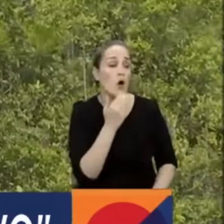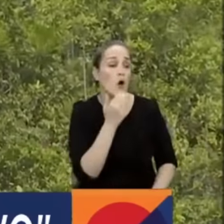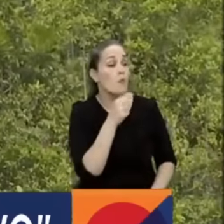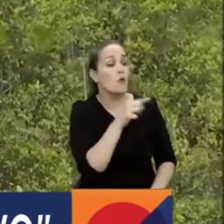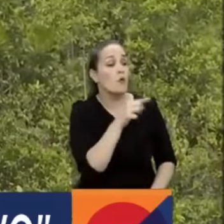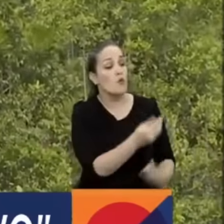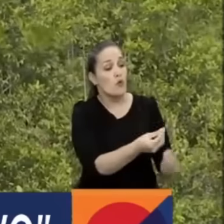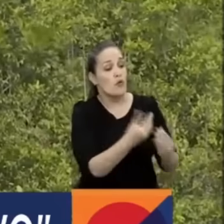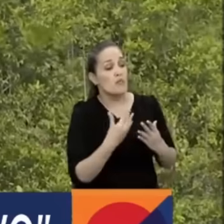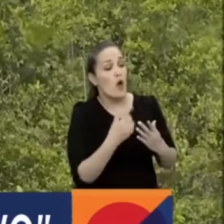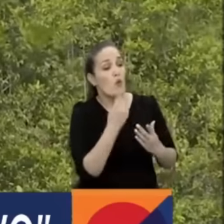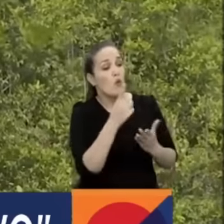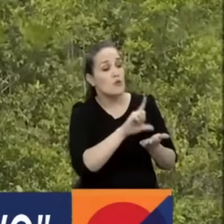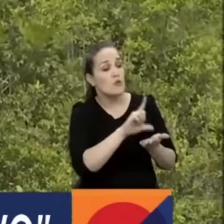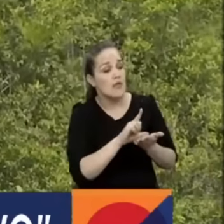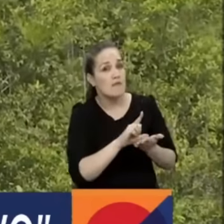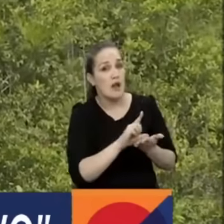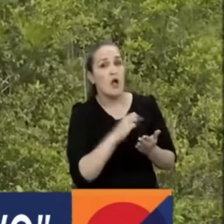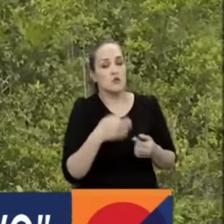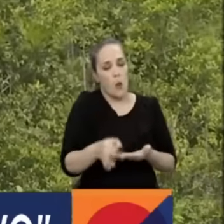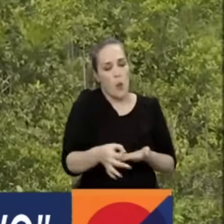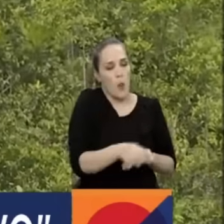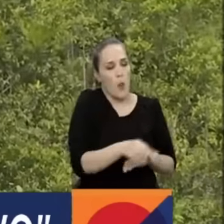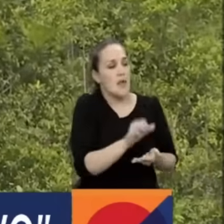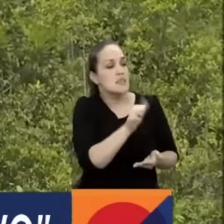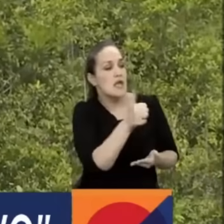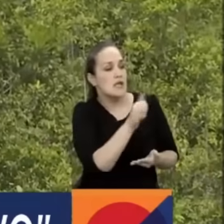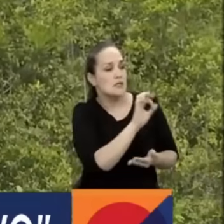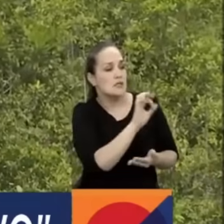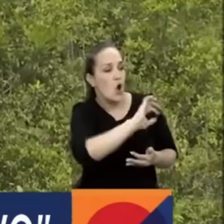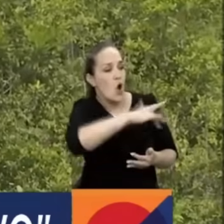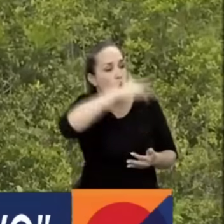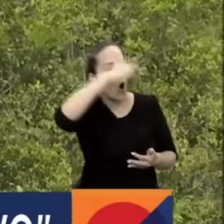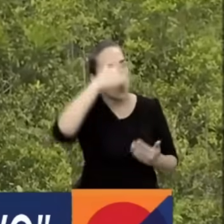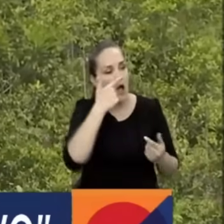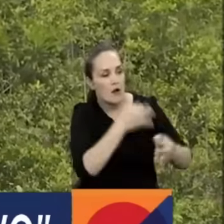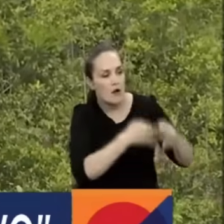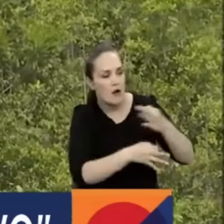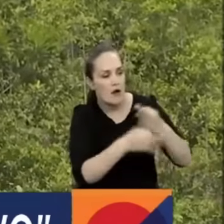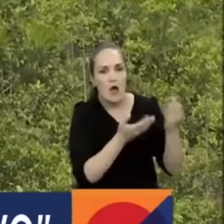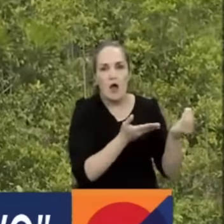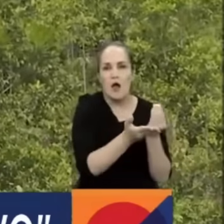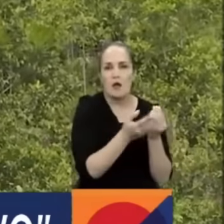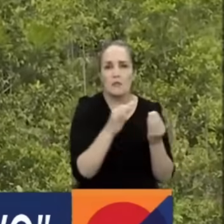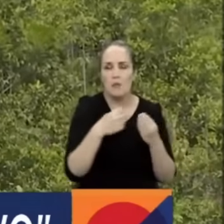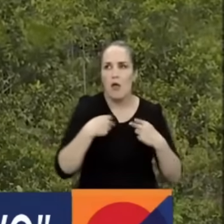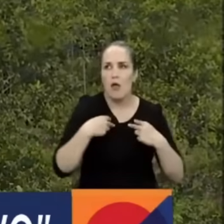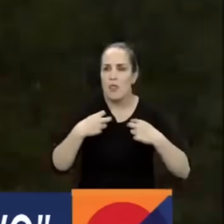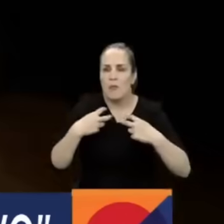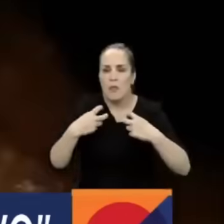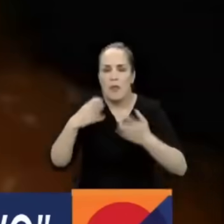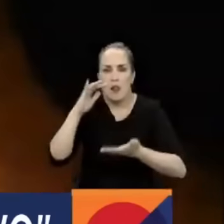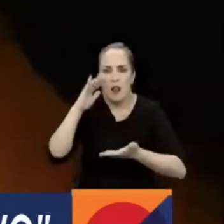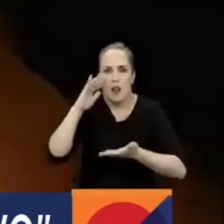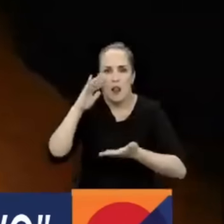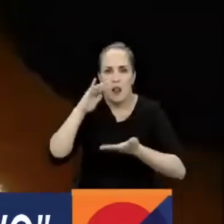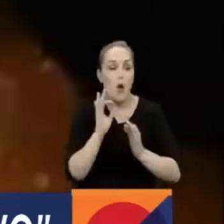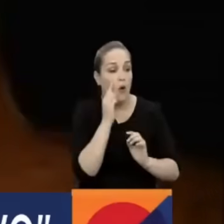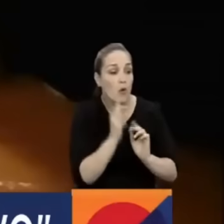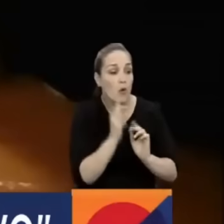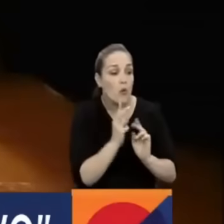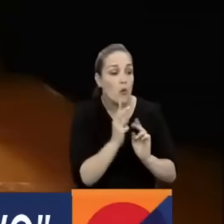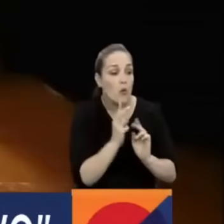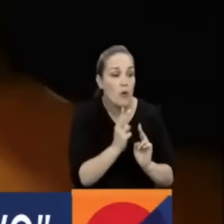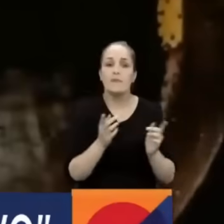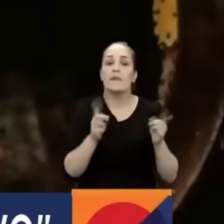de oro y pues el resto es para mí, ya le pago 5 castellanos como lo hacía el grupo que me esté cobrando por cuidarme. E